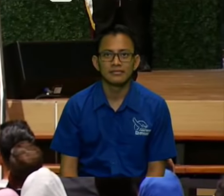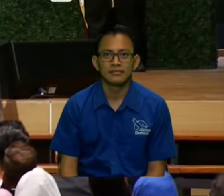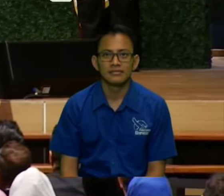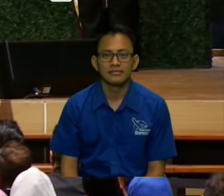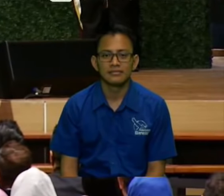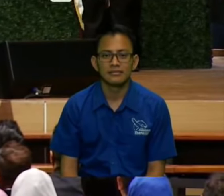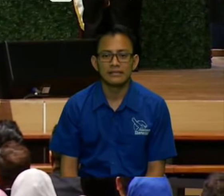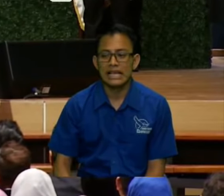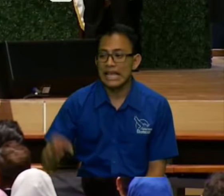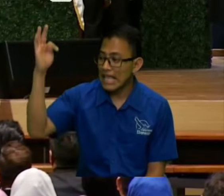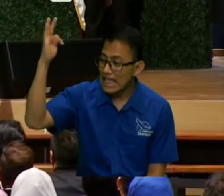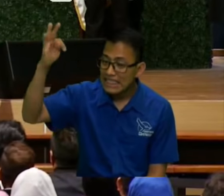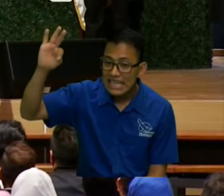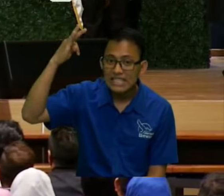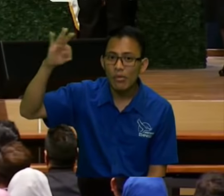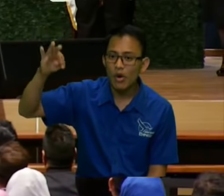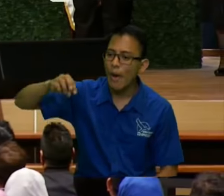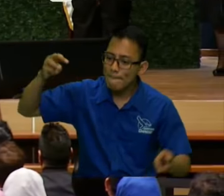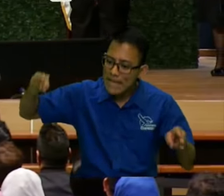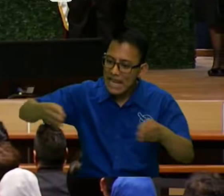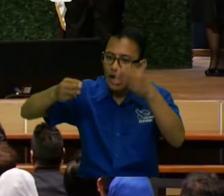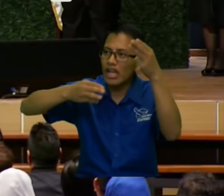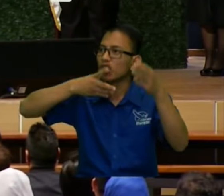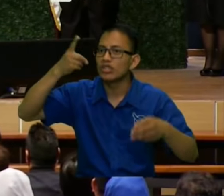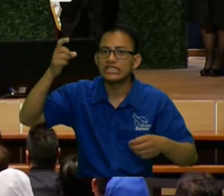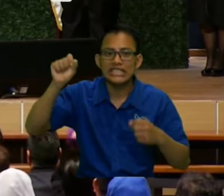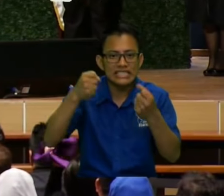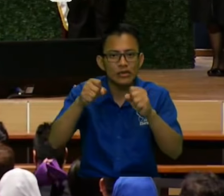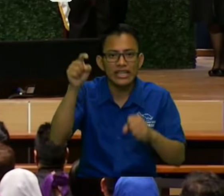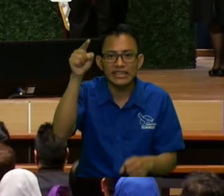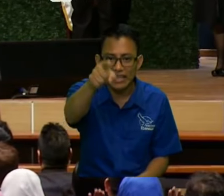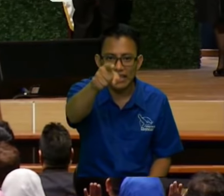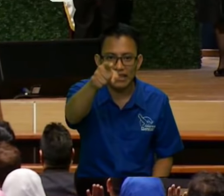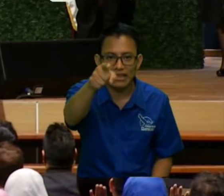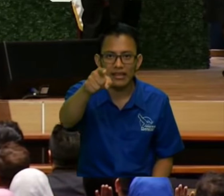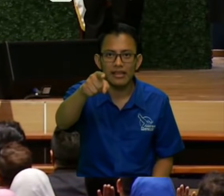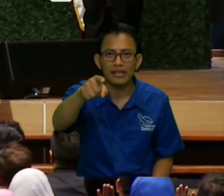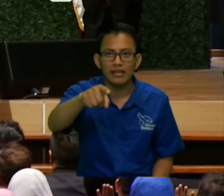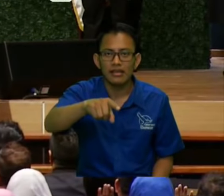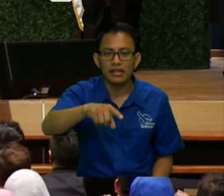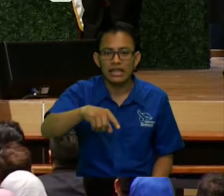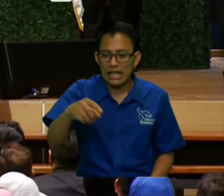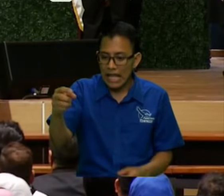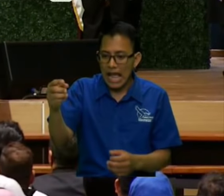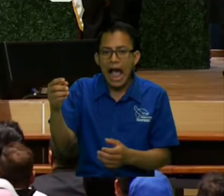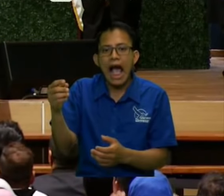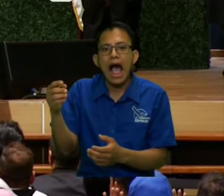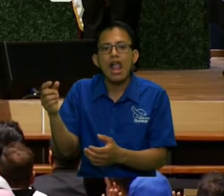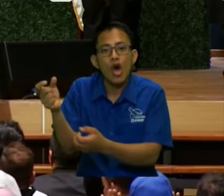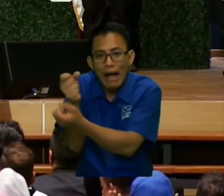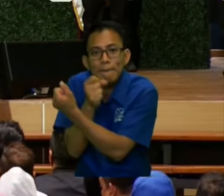ese testimonio de ese milagro que Dios le hizo a usted, usted lo debe de apreciar.